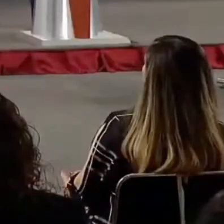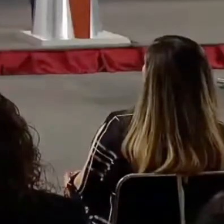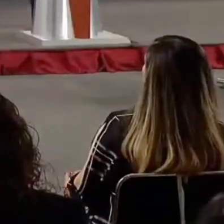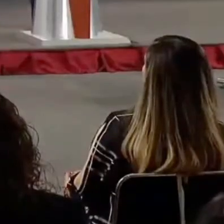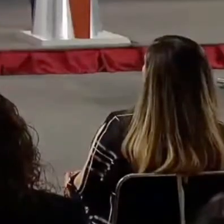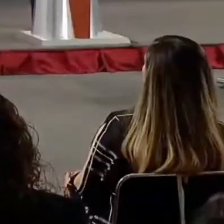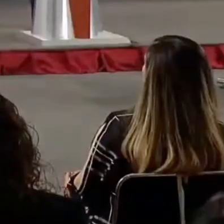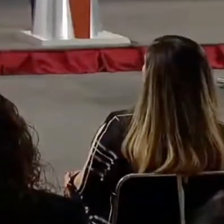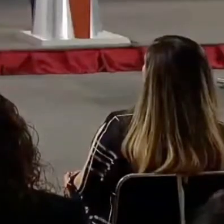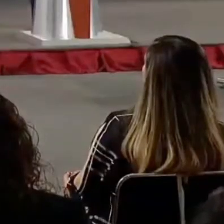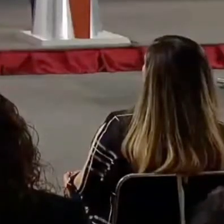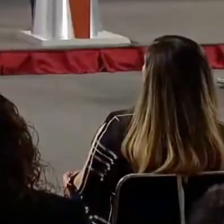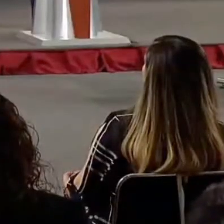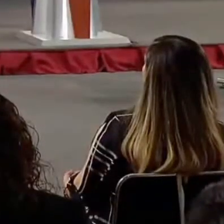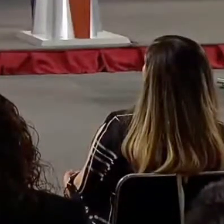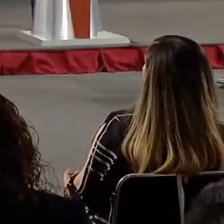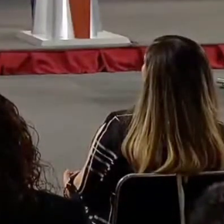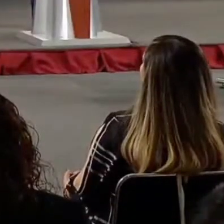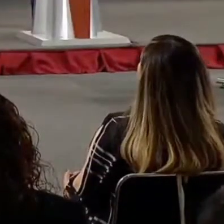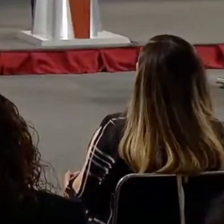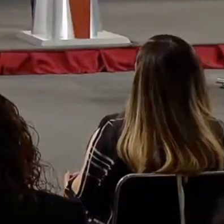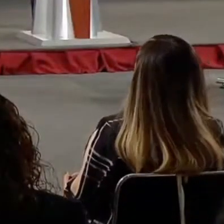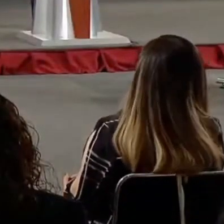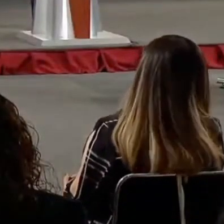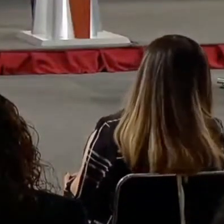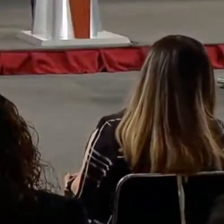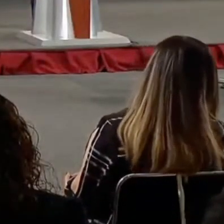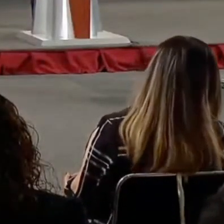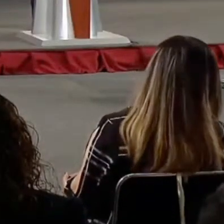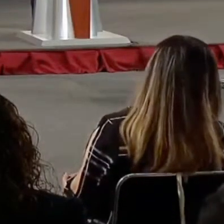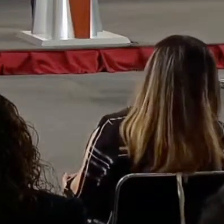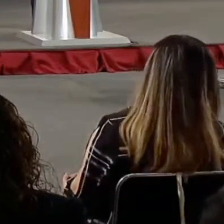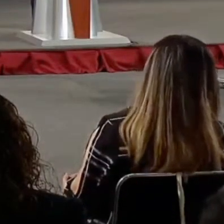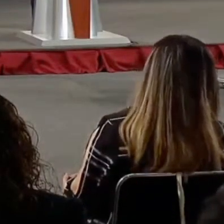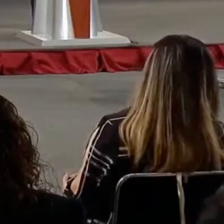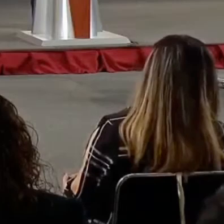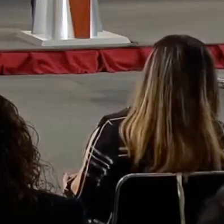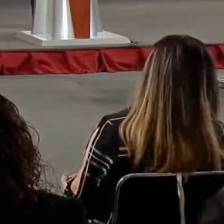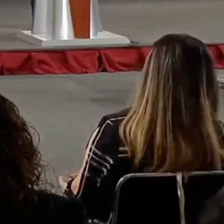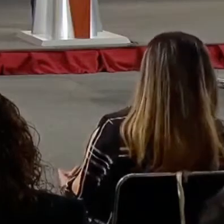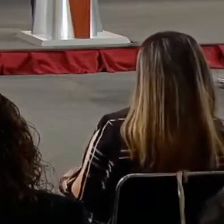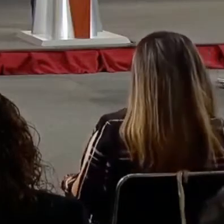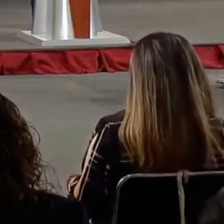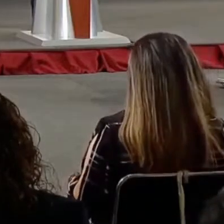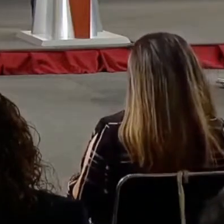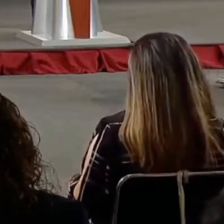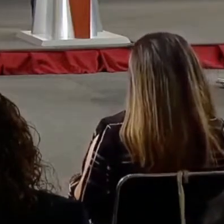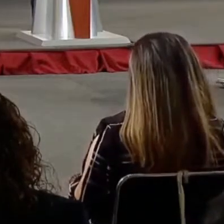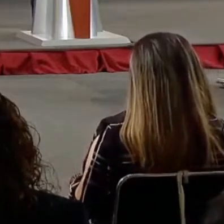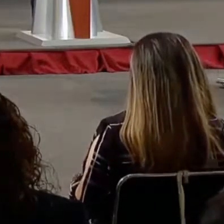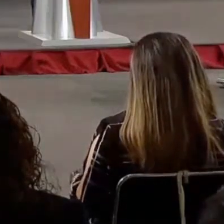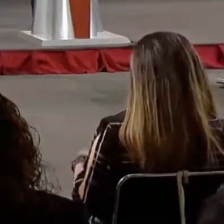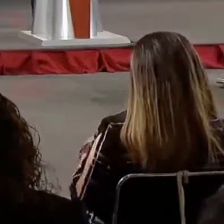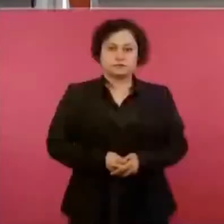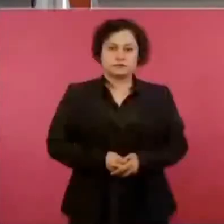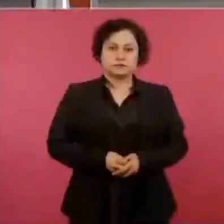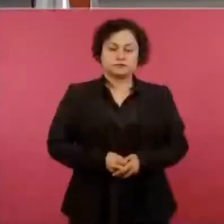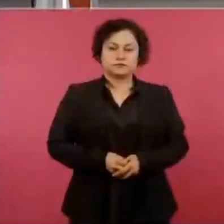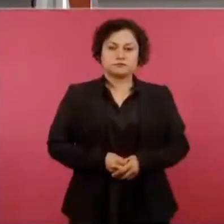bien ingresas, te otorgan 2 créditos por más de 700,000 pesos, en ninguna. Ahí están los documentos, todas las